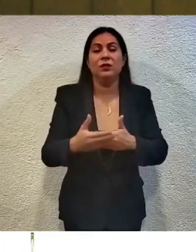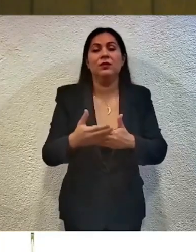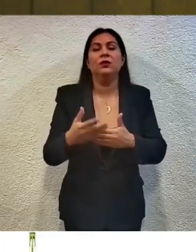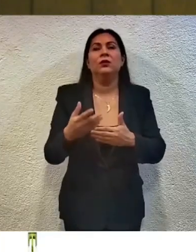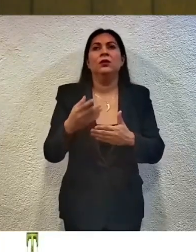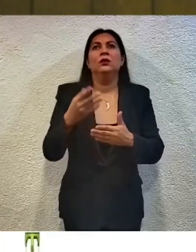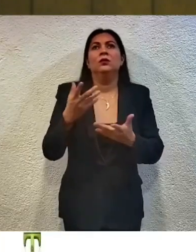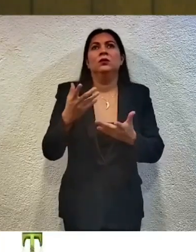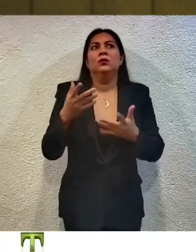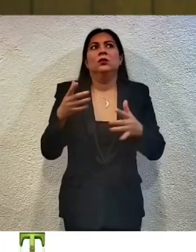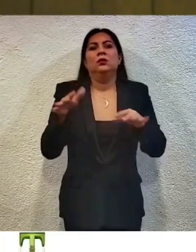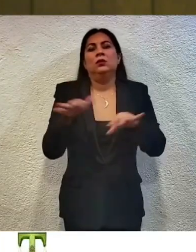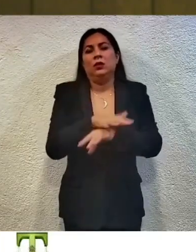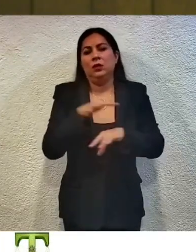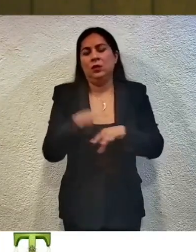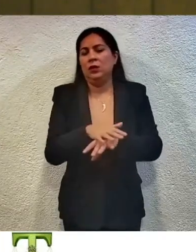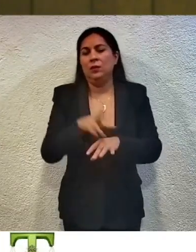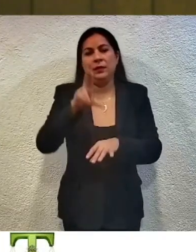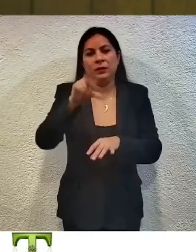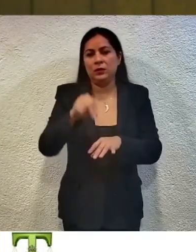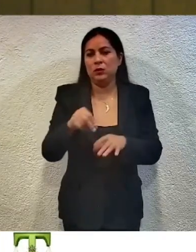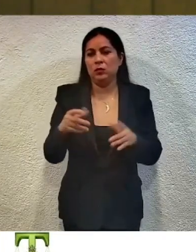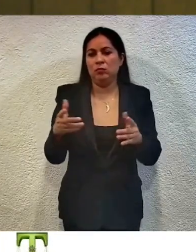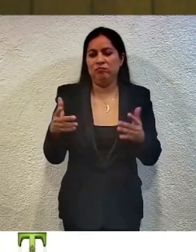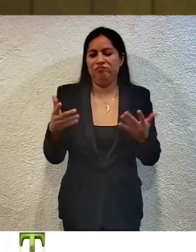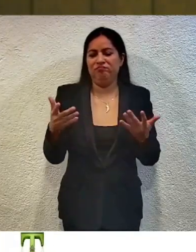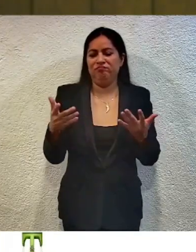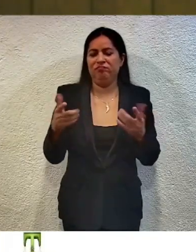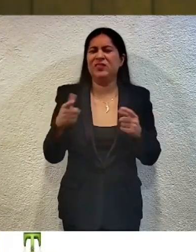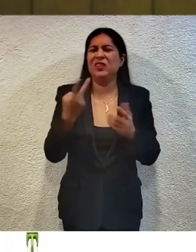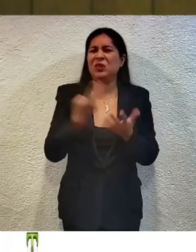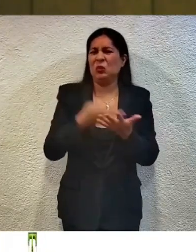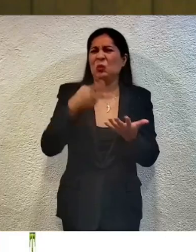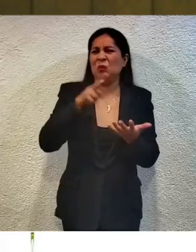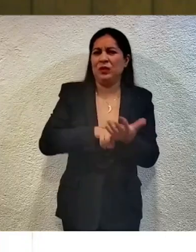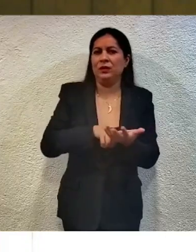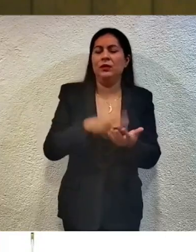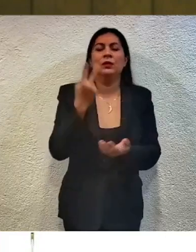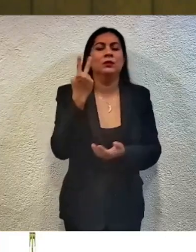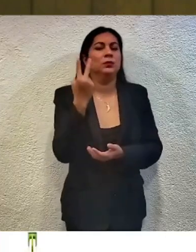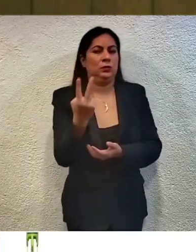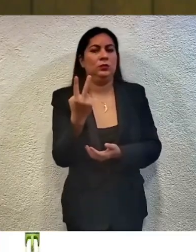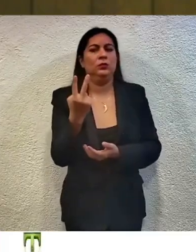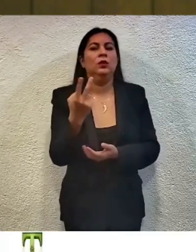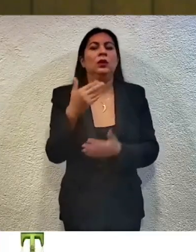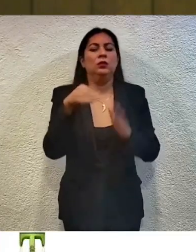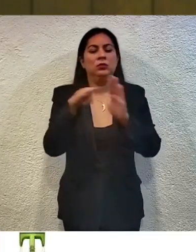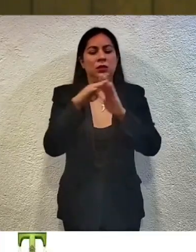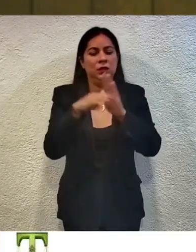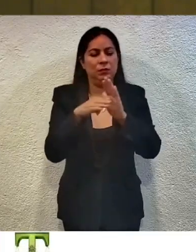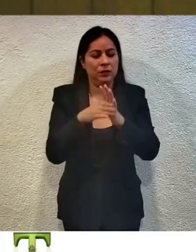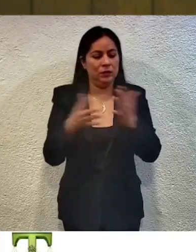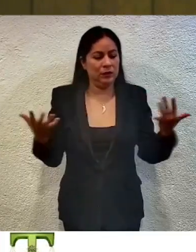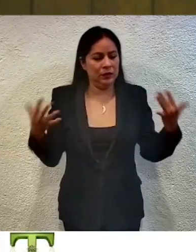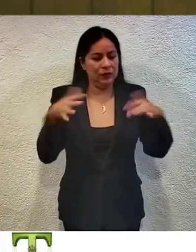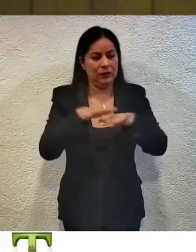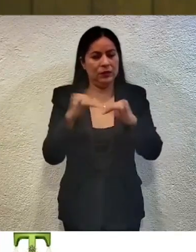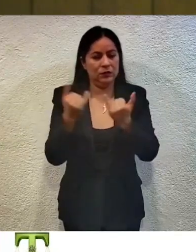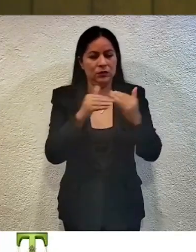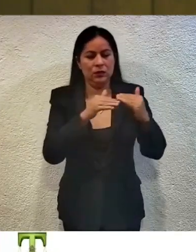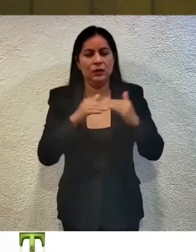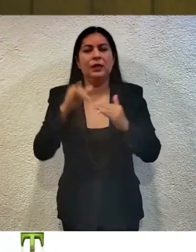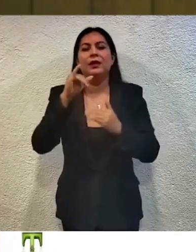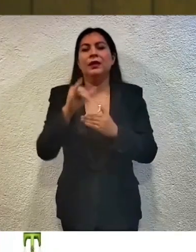son sucesivos mas no combinados. 2. Los lineamientos de integración paritaria del